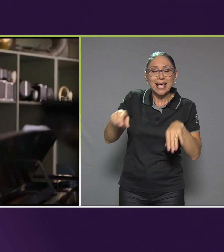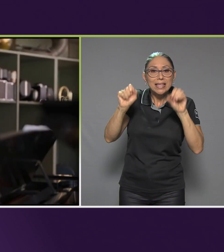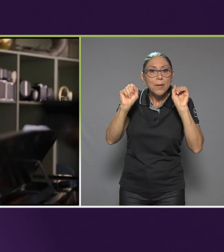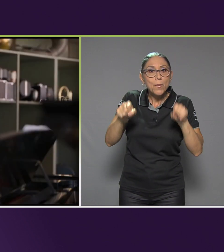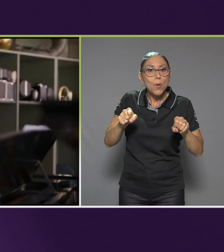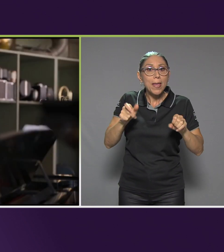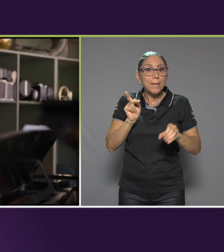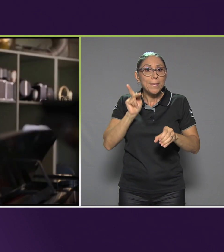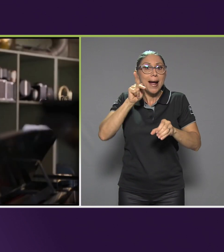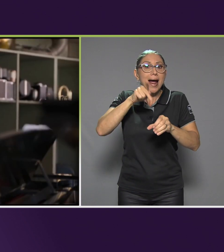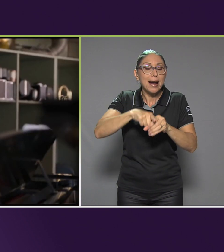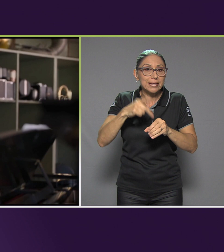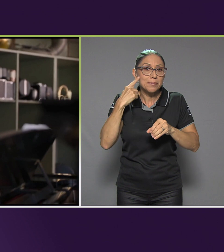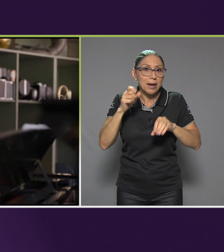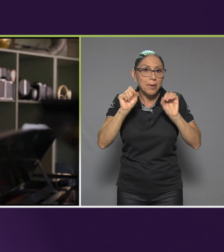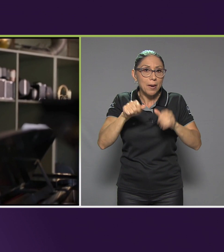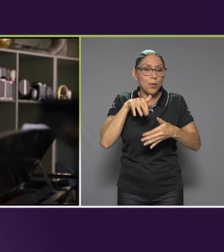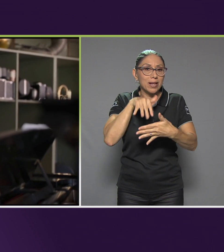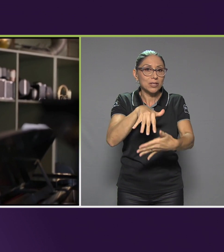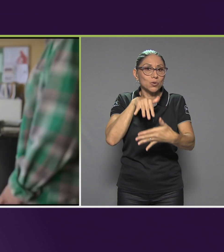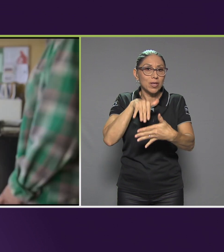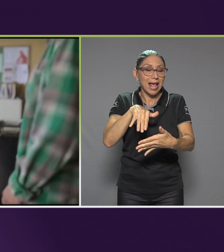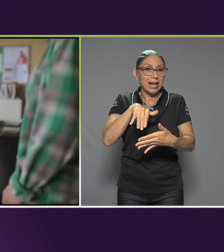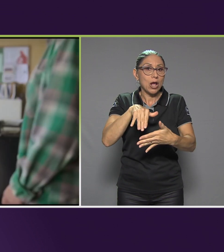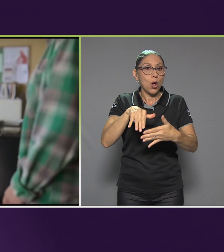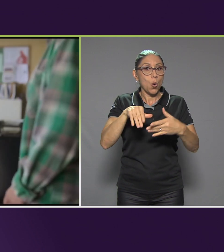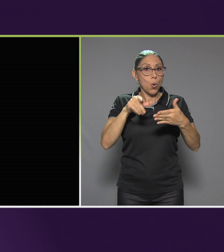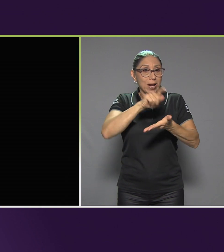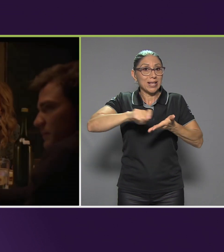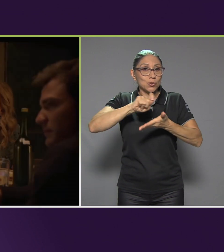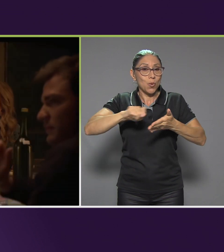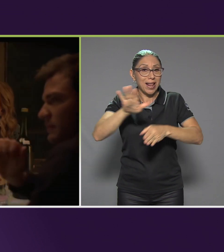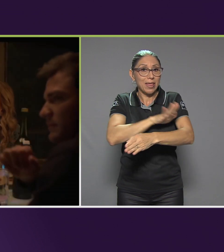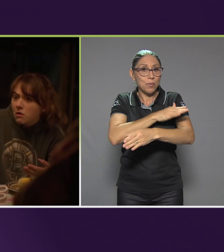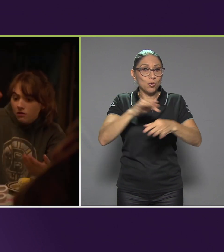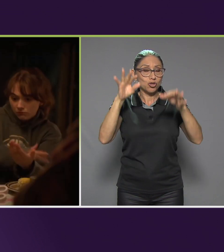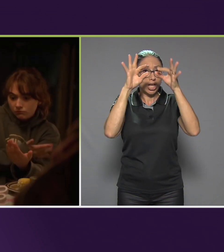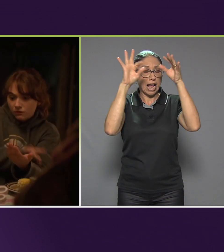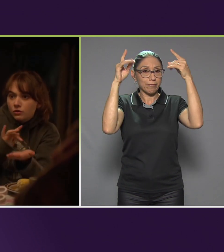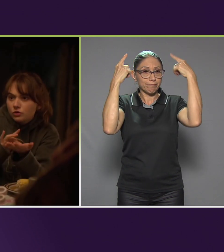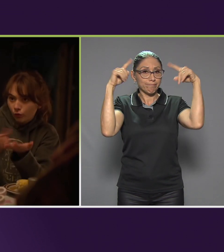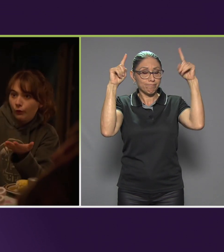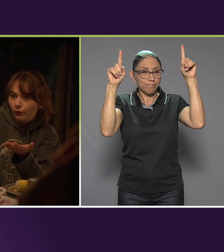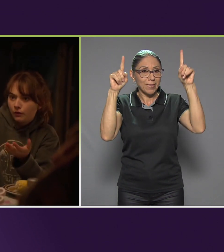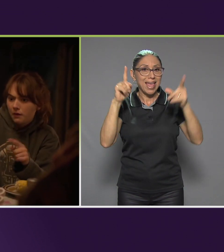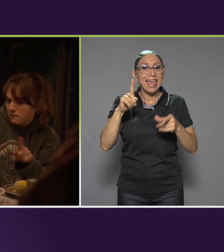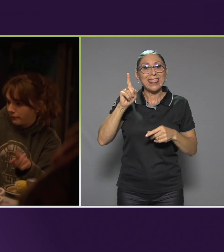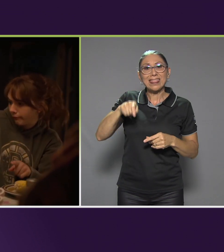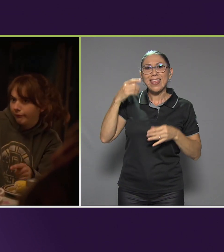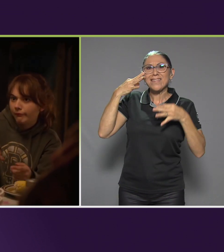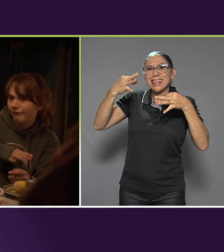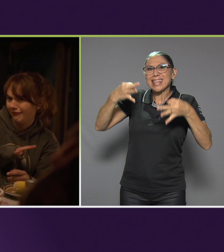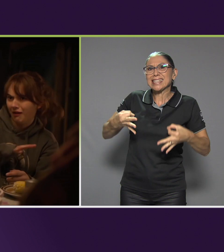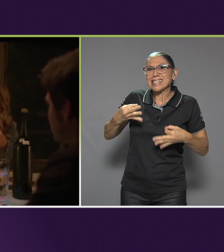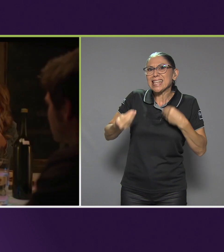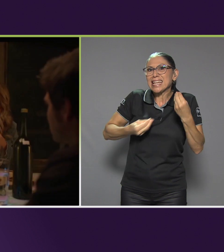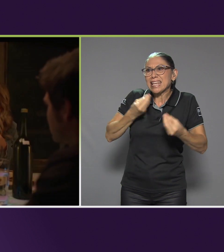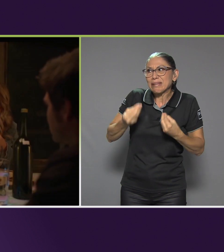escuela de música, donde tendrá que decidir entre las obligaciones familiares o perseguir su sueño de ser